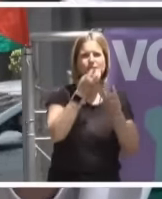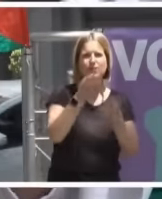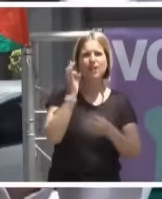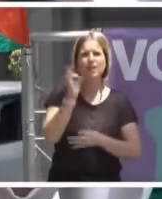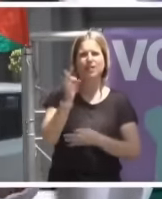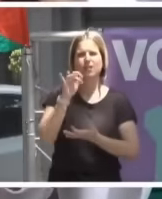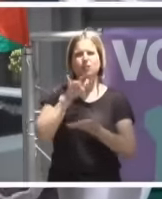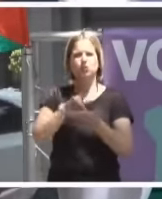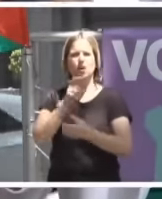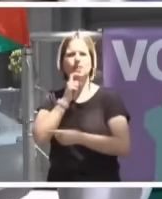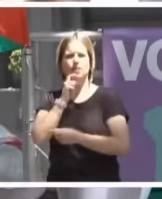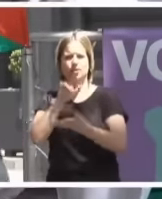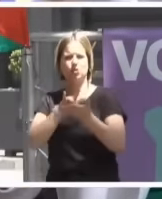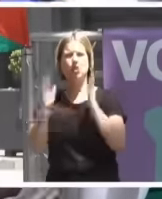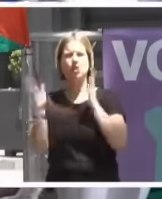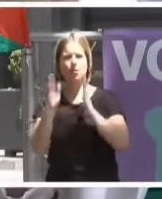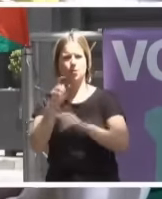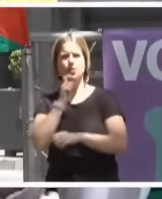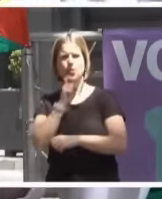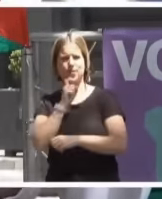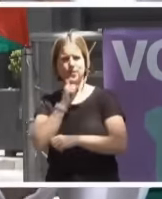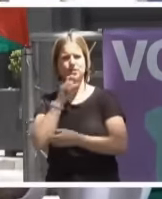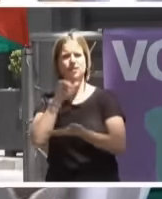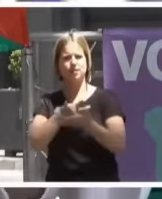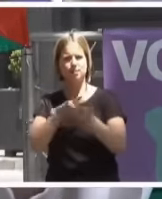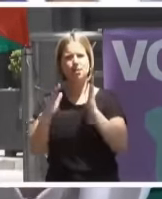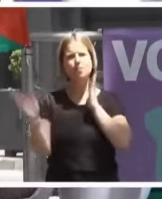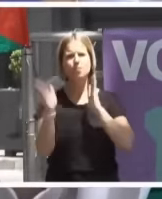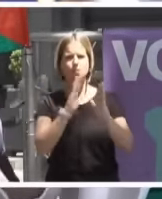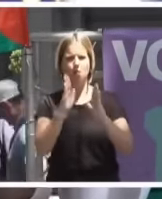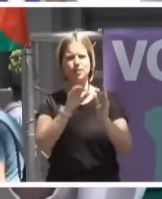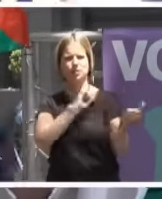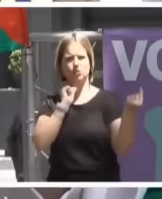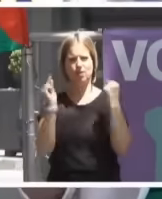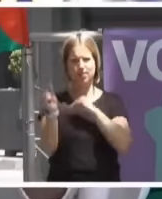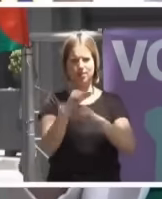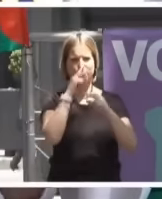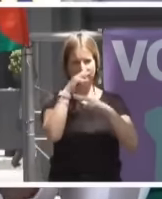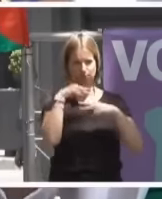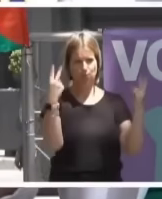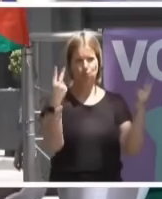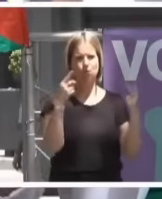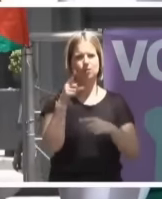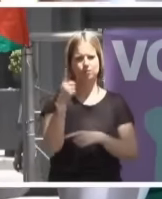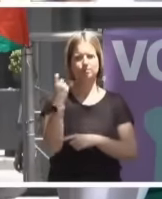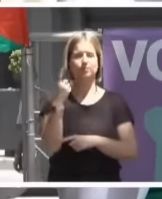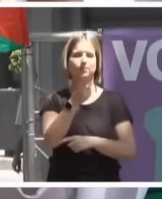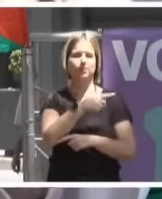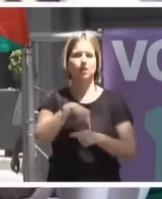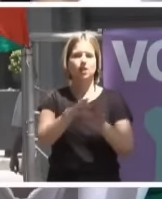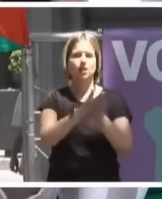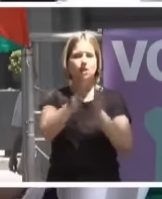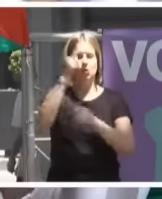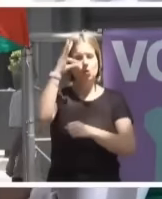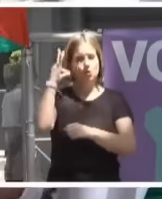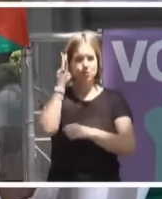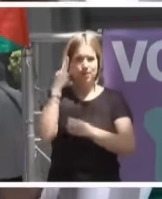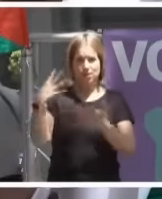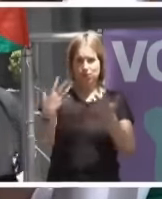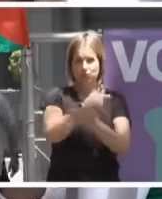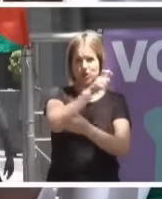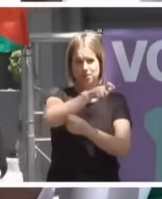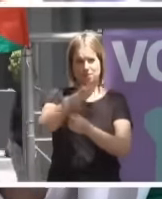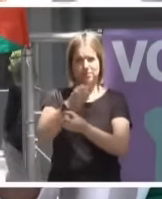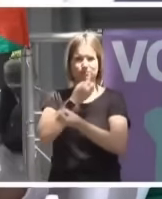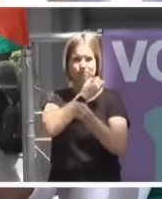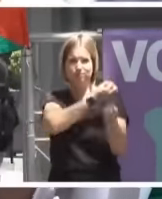difícil hacerlo, que es en los momentos complicados y en los momentos de debate público. Compañeros y compañeras, explicadle a todo el mundo